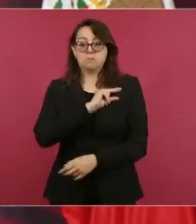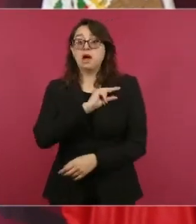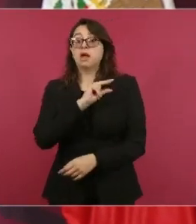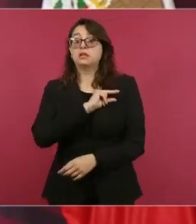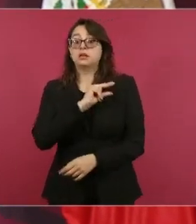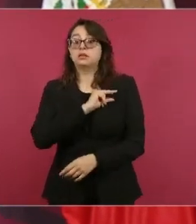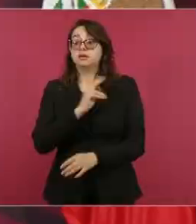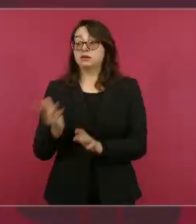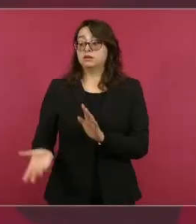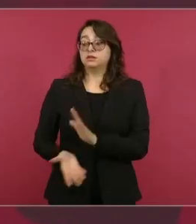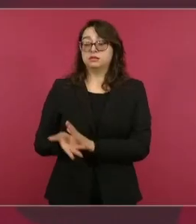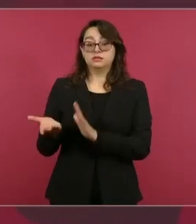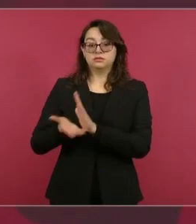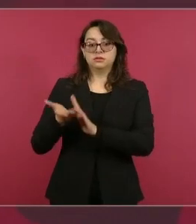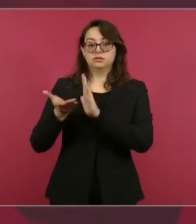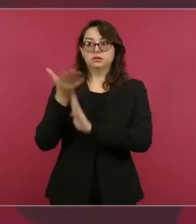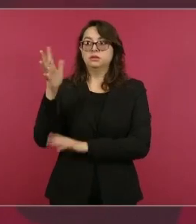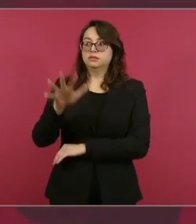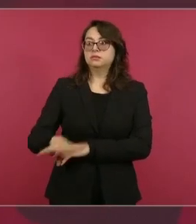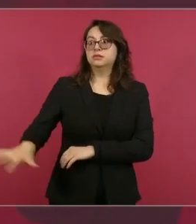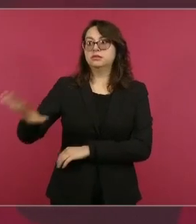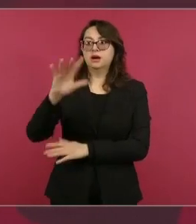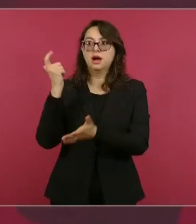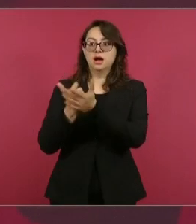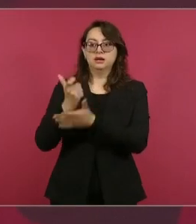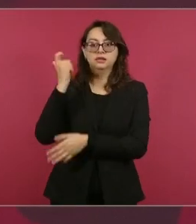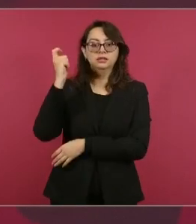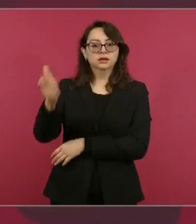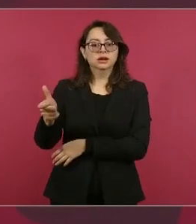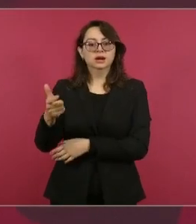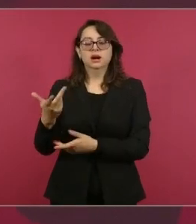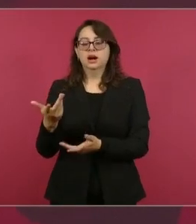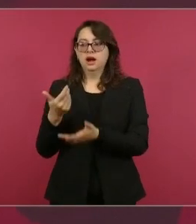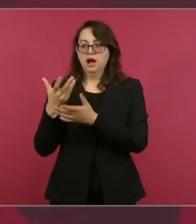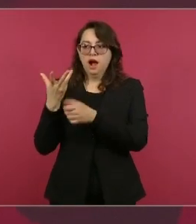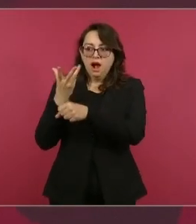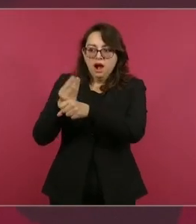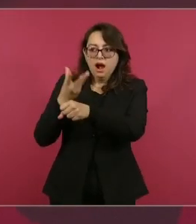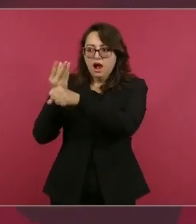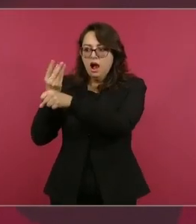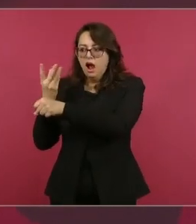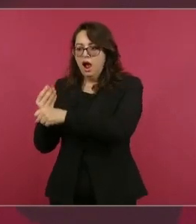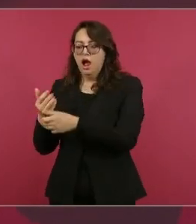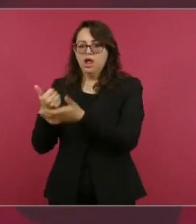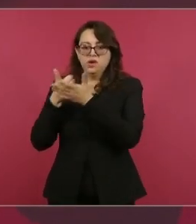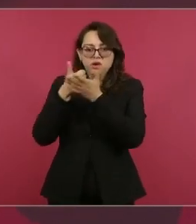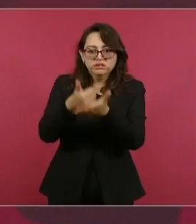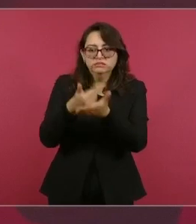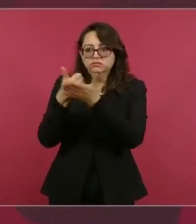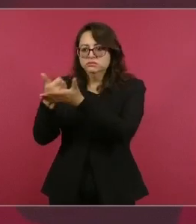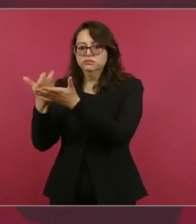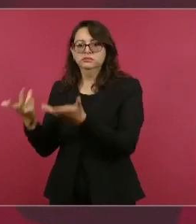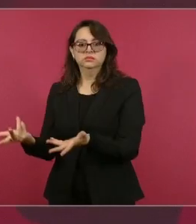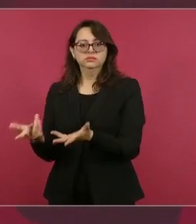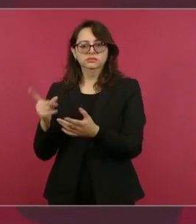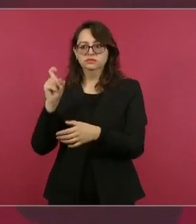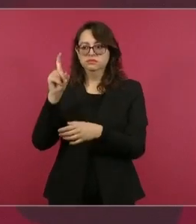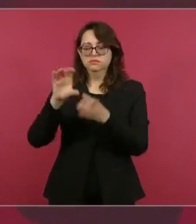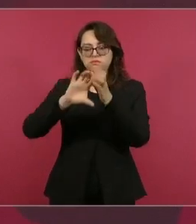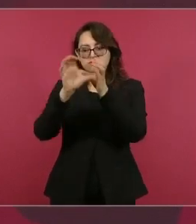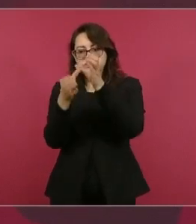los campesinos, a los pobladores, obras de drenaje para que